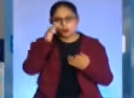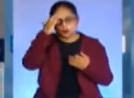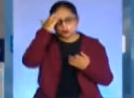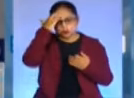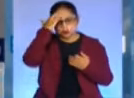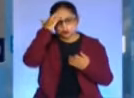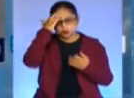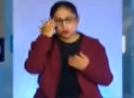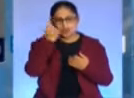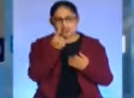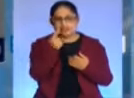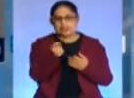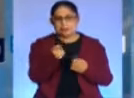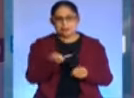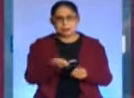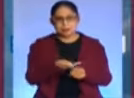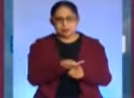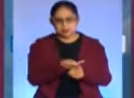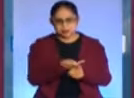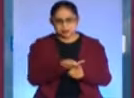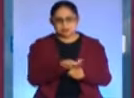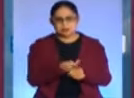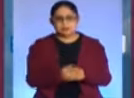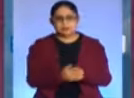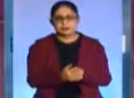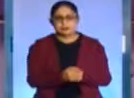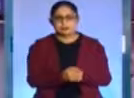qué es lo que está pasando.